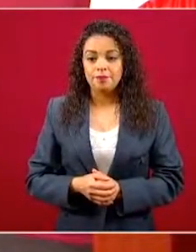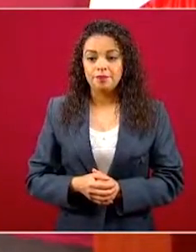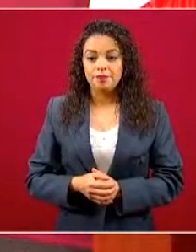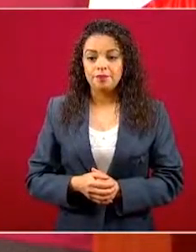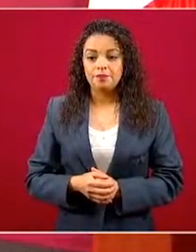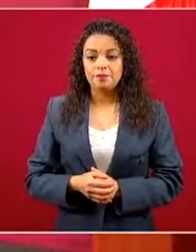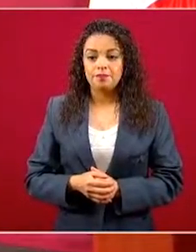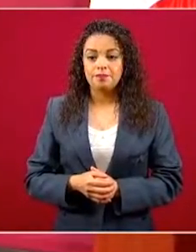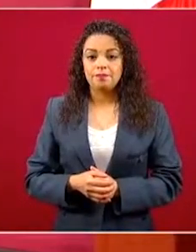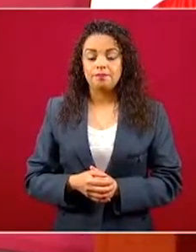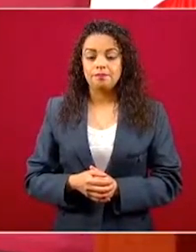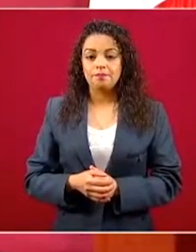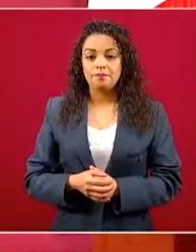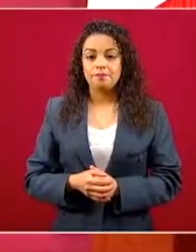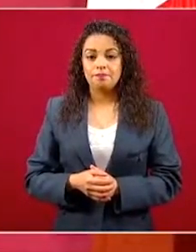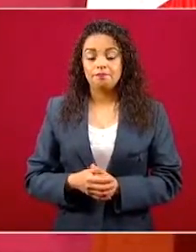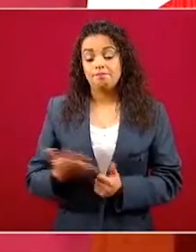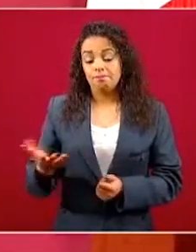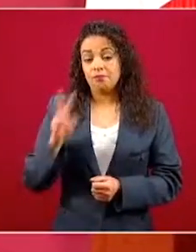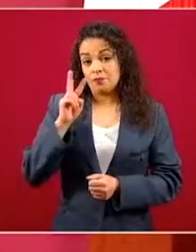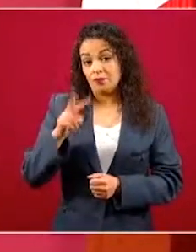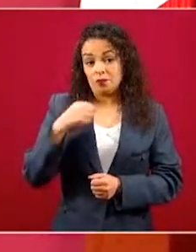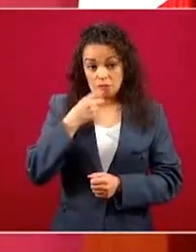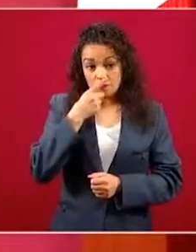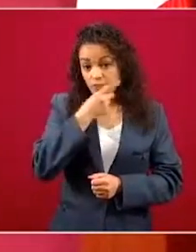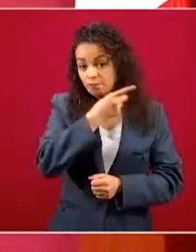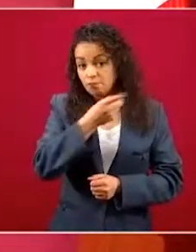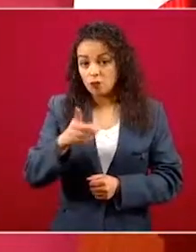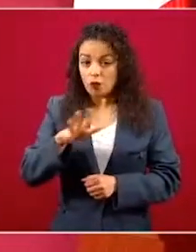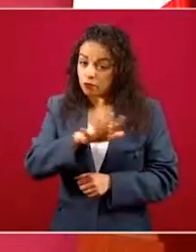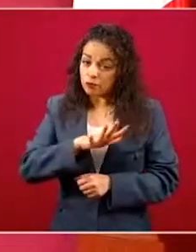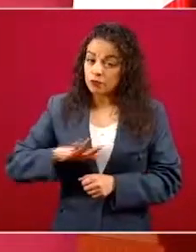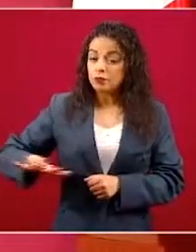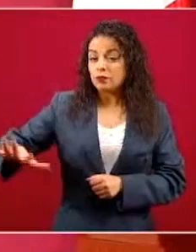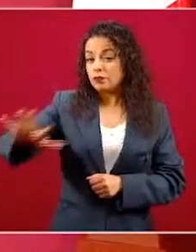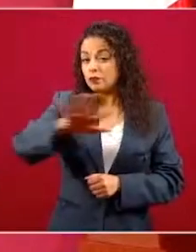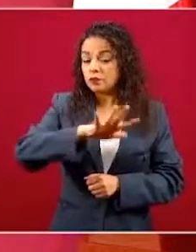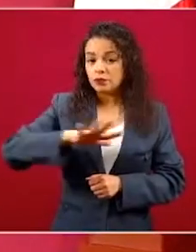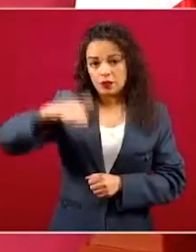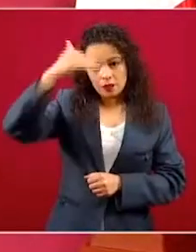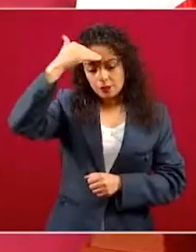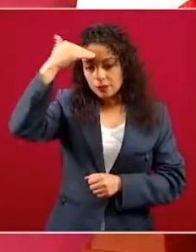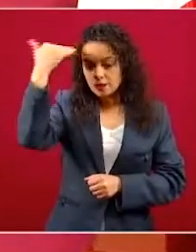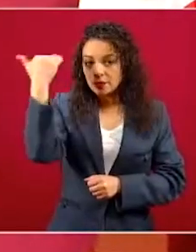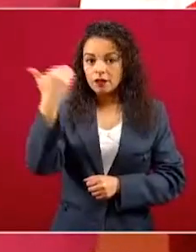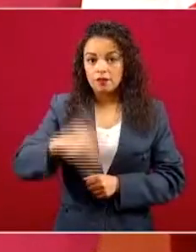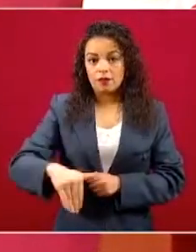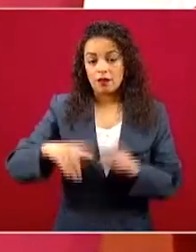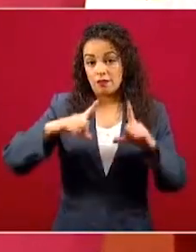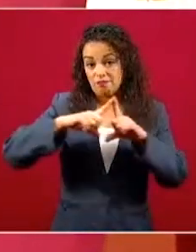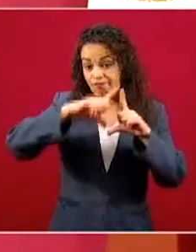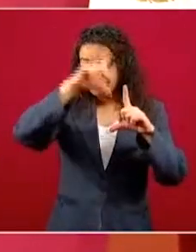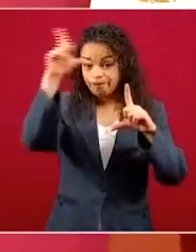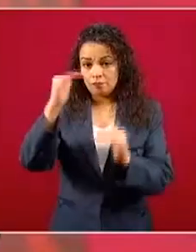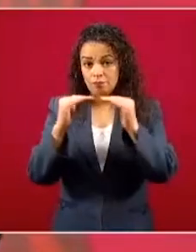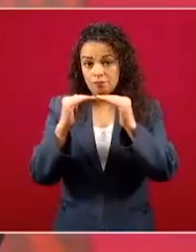decirles y que se sepa en todo México,